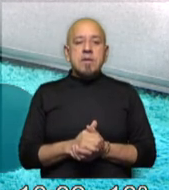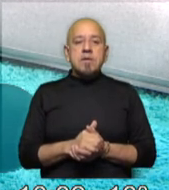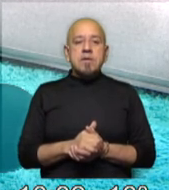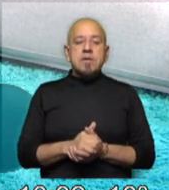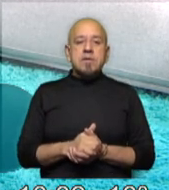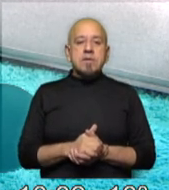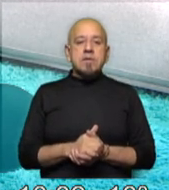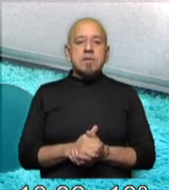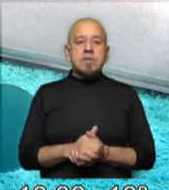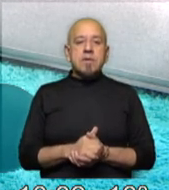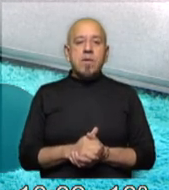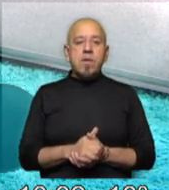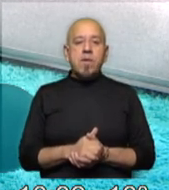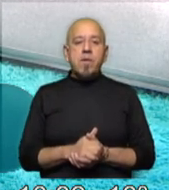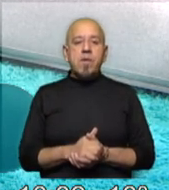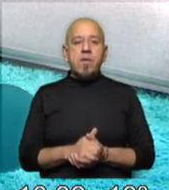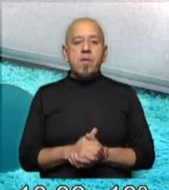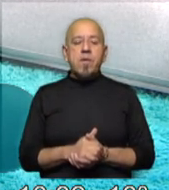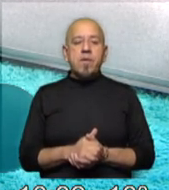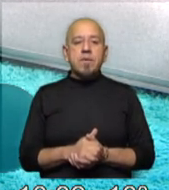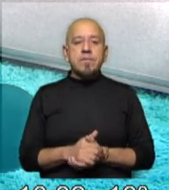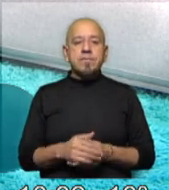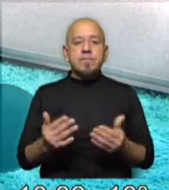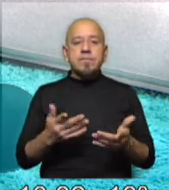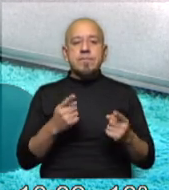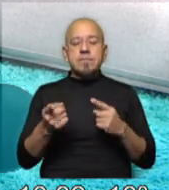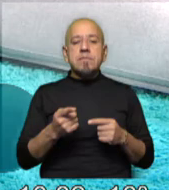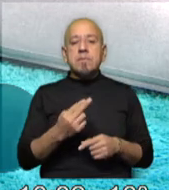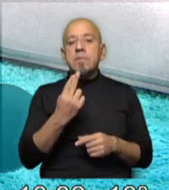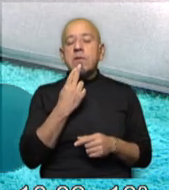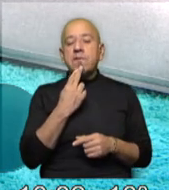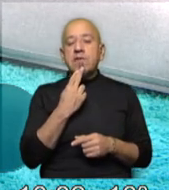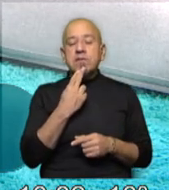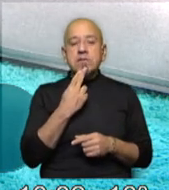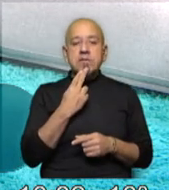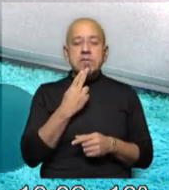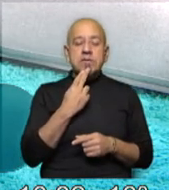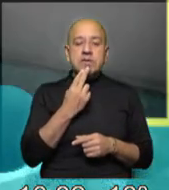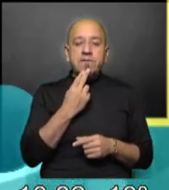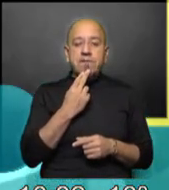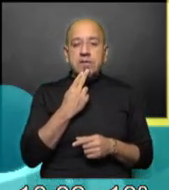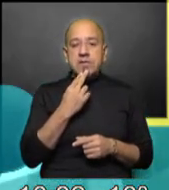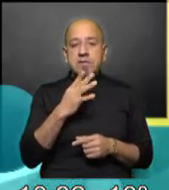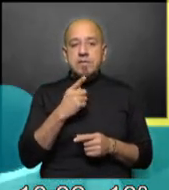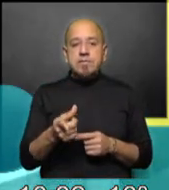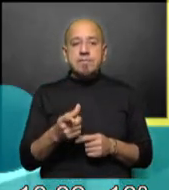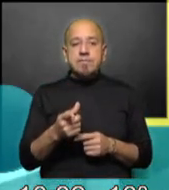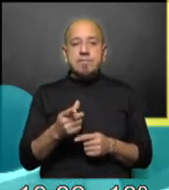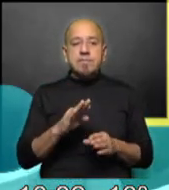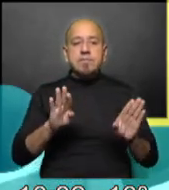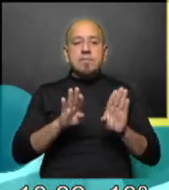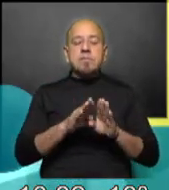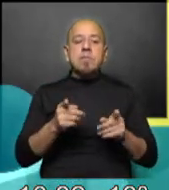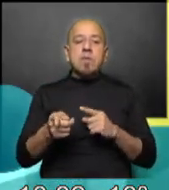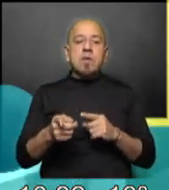vamos a la parte de plataforma N, digamos. En el capítulo Netflix de hoy tenemos A Puertas Cerradas. Esta película